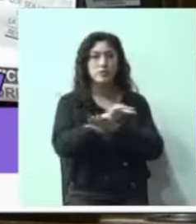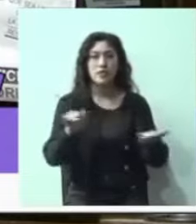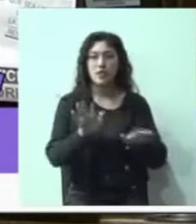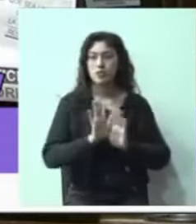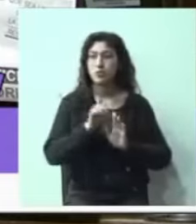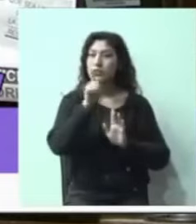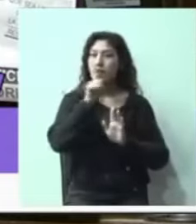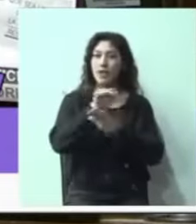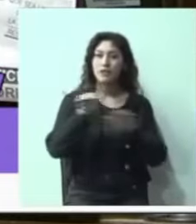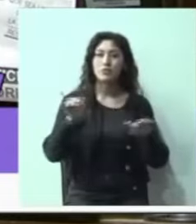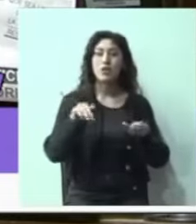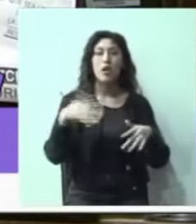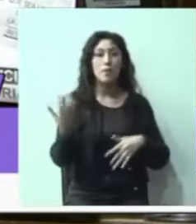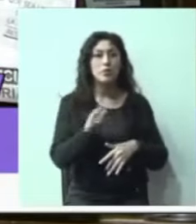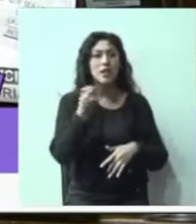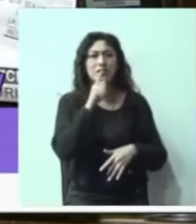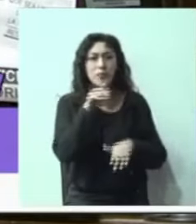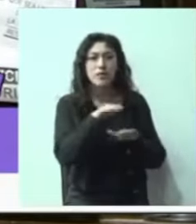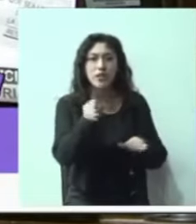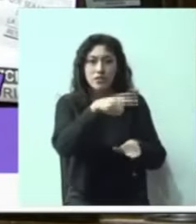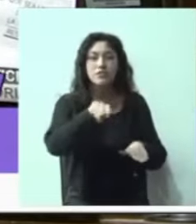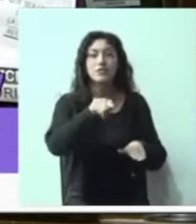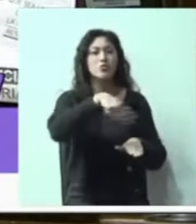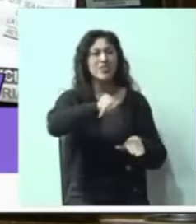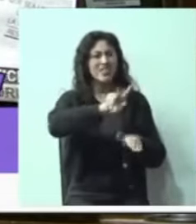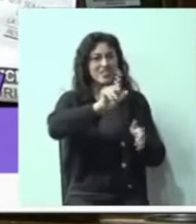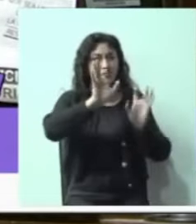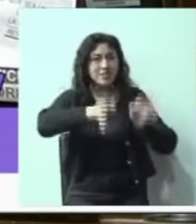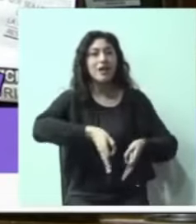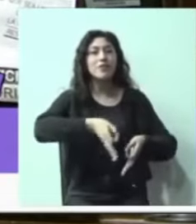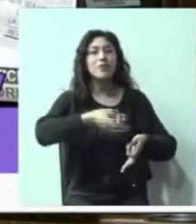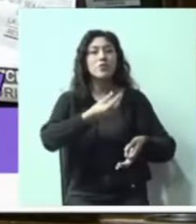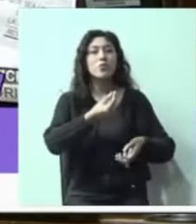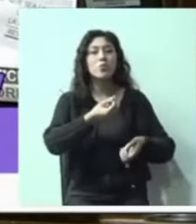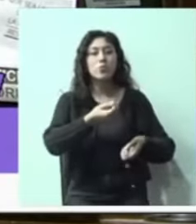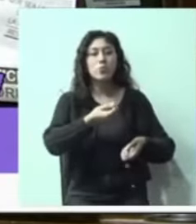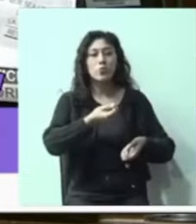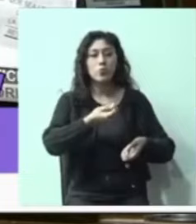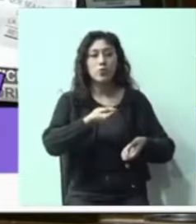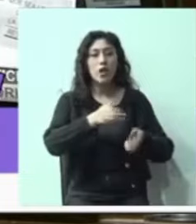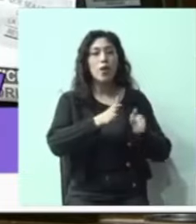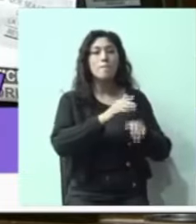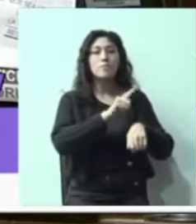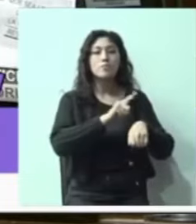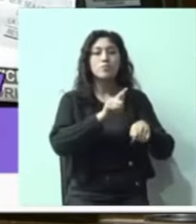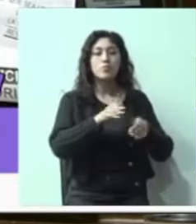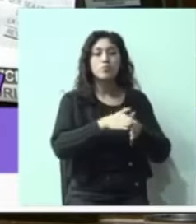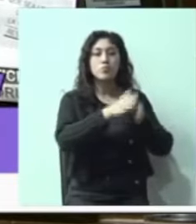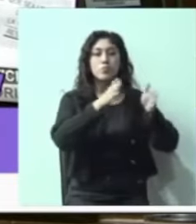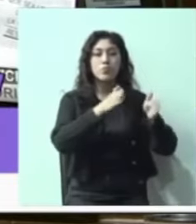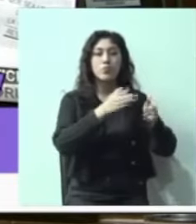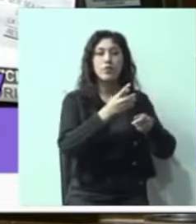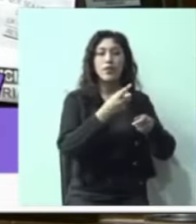Le digo, silencio, por favor. Es importante el silencio por lo siguiente. ¿Saben los legisladores cuánto es un módulo de una enfermera o un enfermero? Por